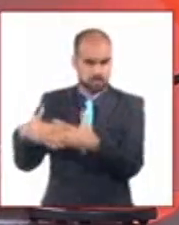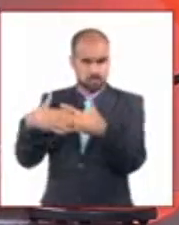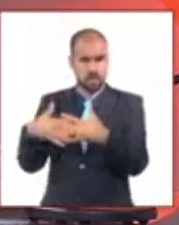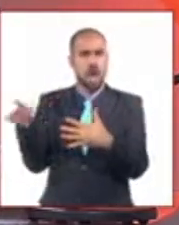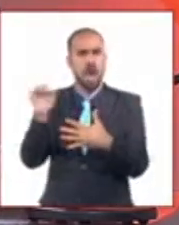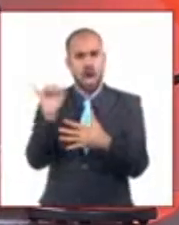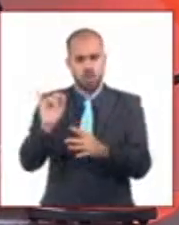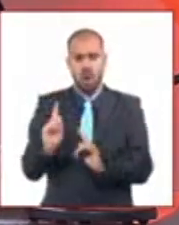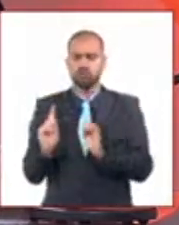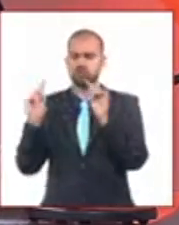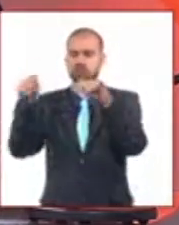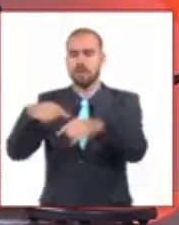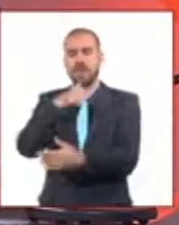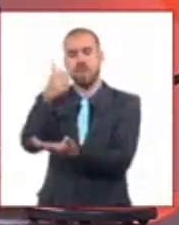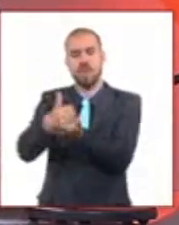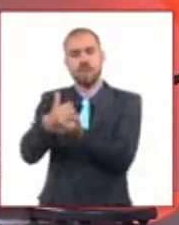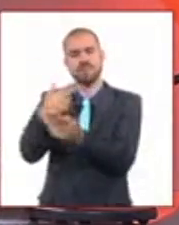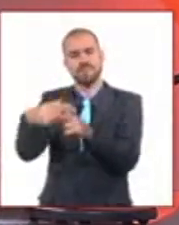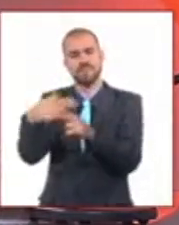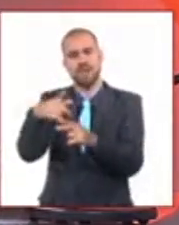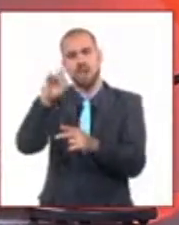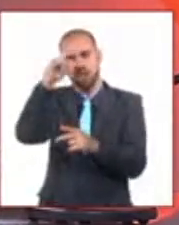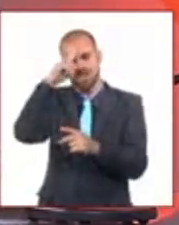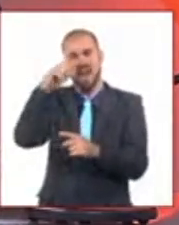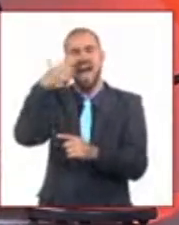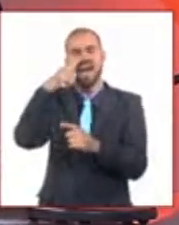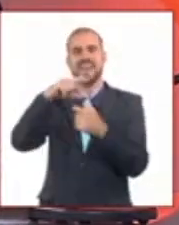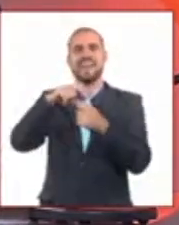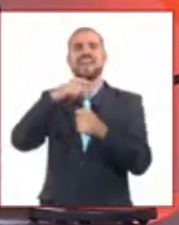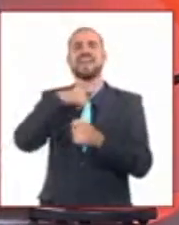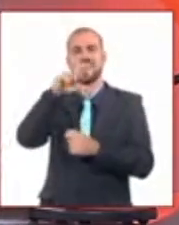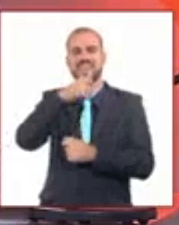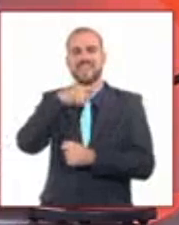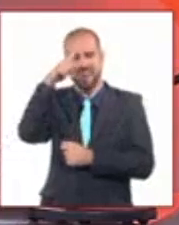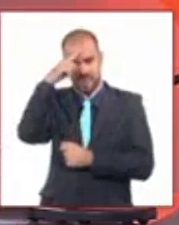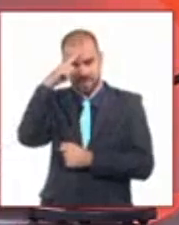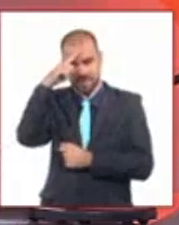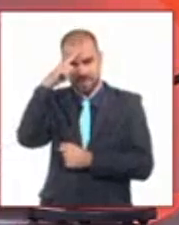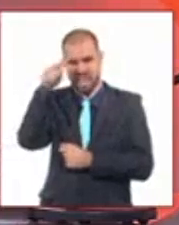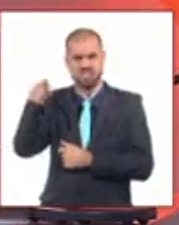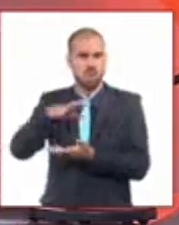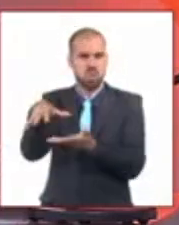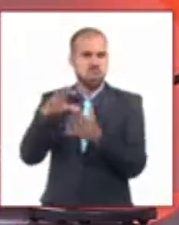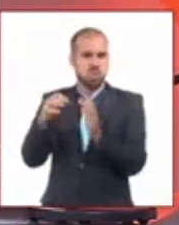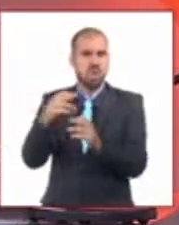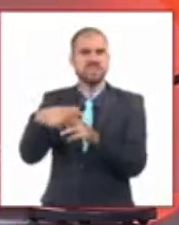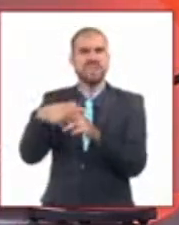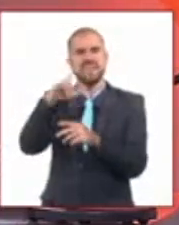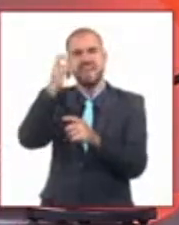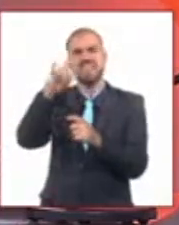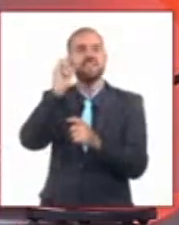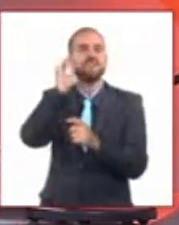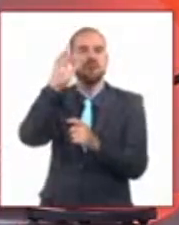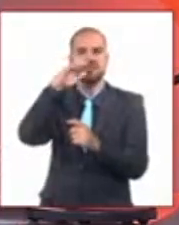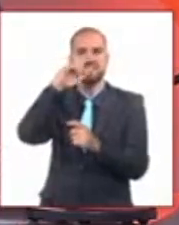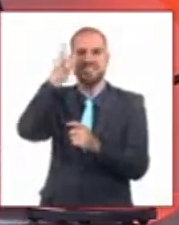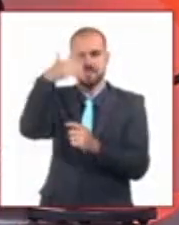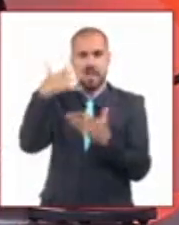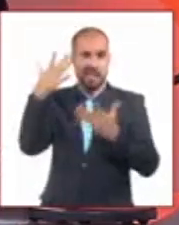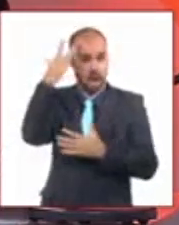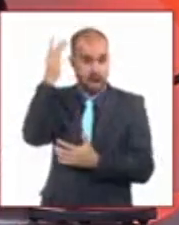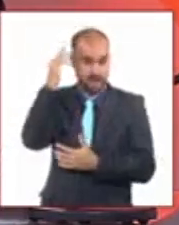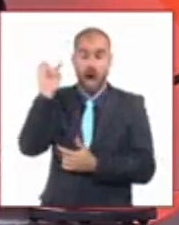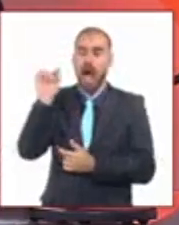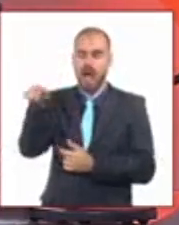ángeles california para celebrar la cumbre de los pueblos ese será el verdadero evento político trascendental para nuestro